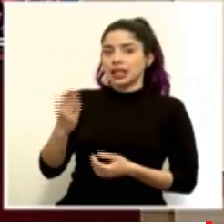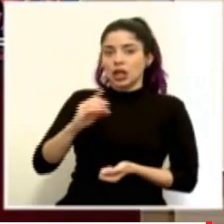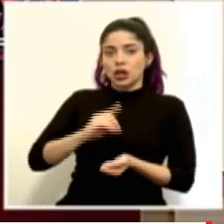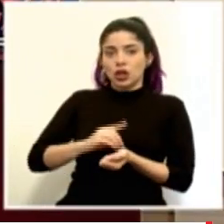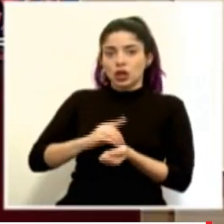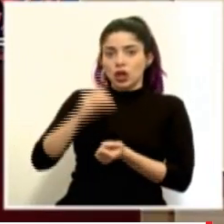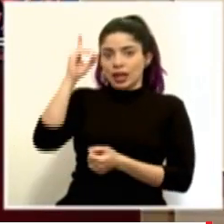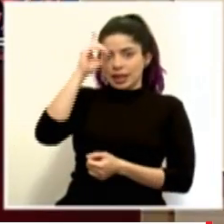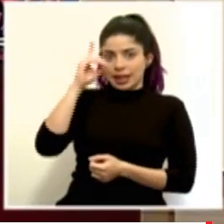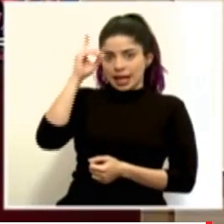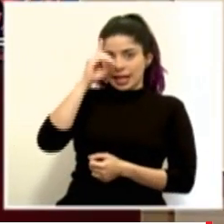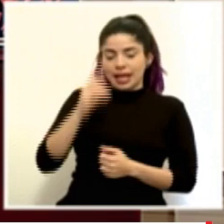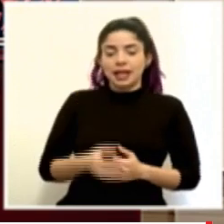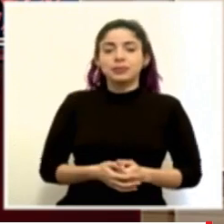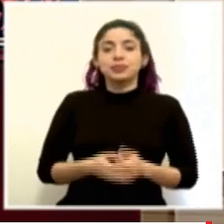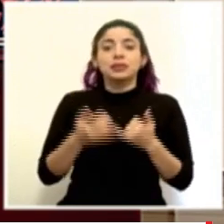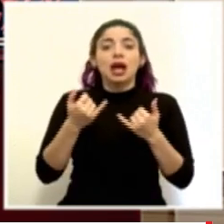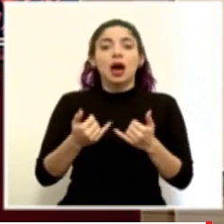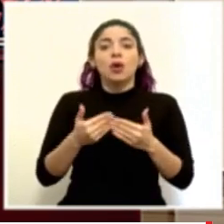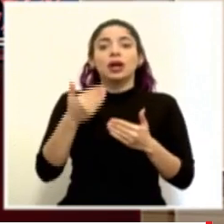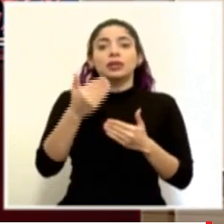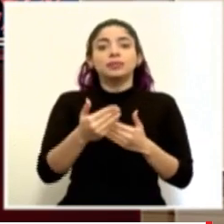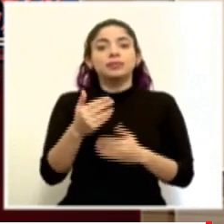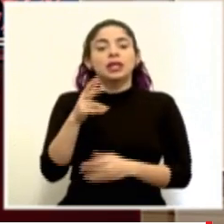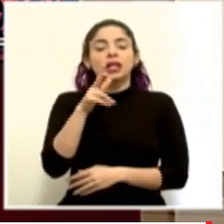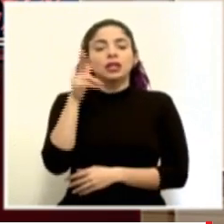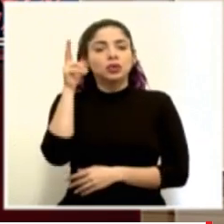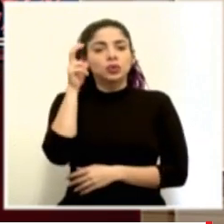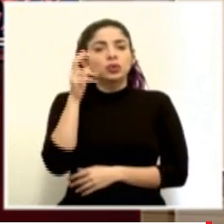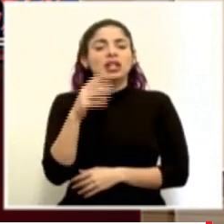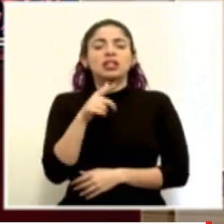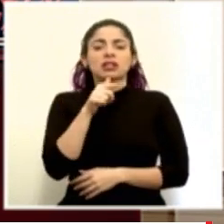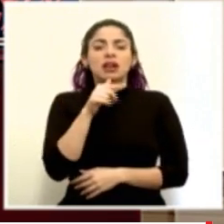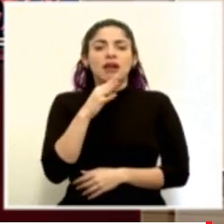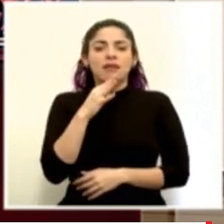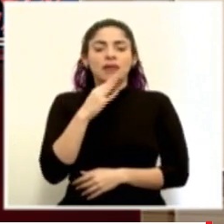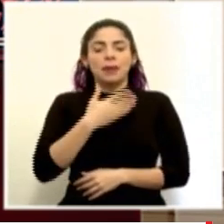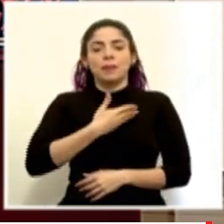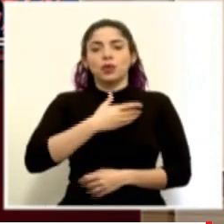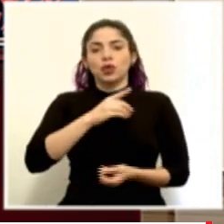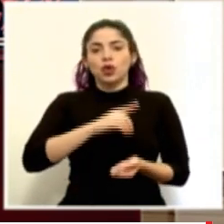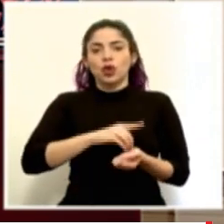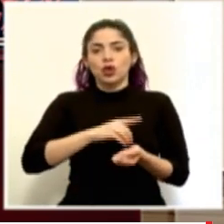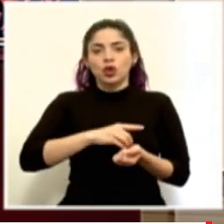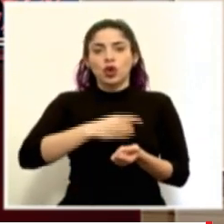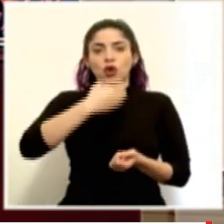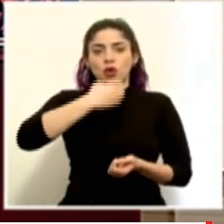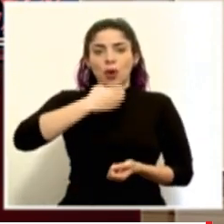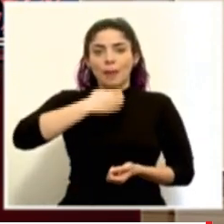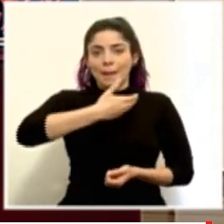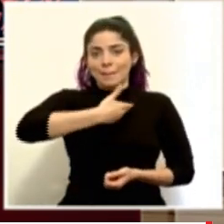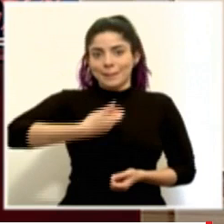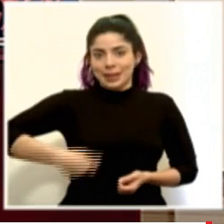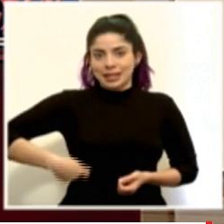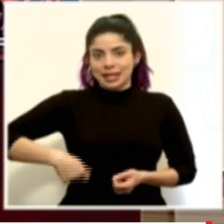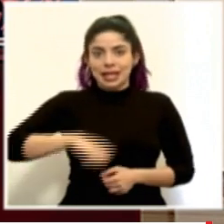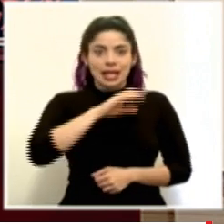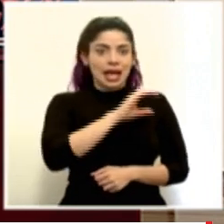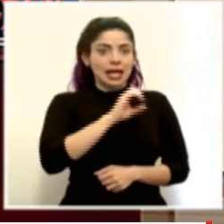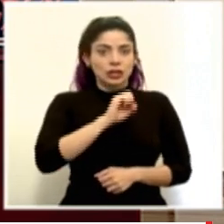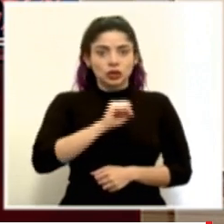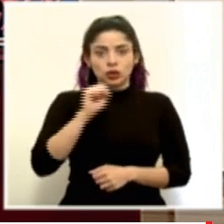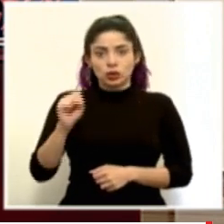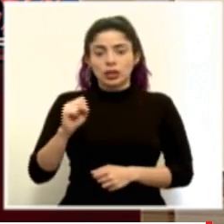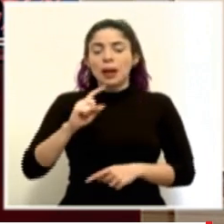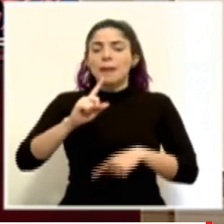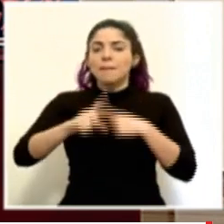al doctor Daniel Salas. A continuación vamos a escuchar al doctor Román Macaya, presidente ejecutivo de la Caja Costarricense de Seguro Social, quien